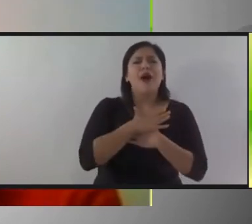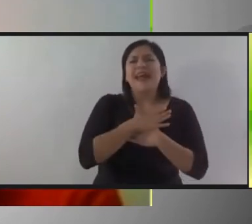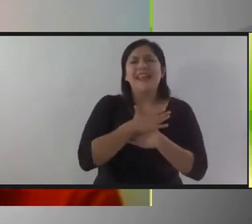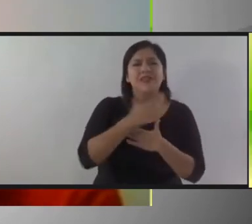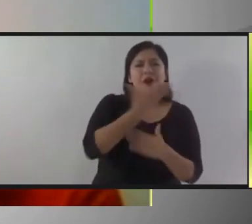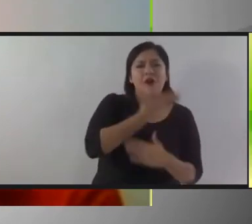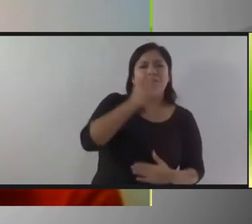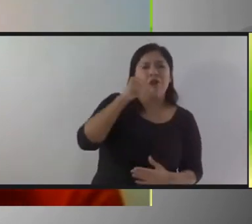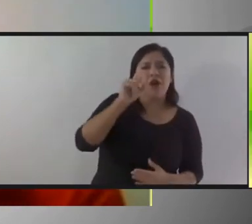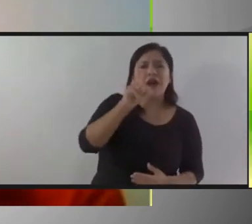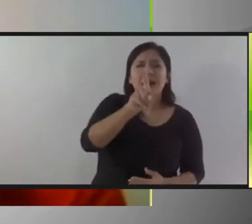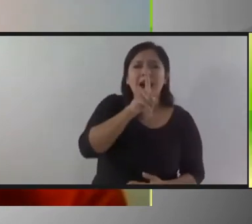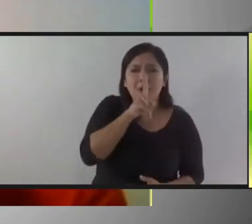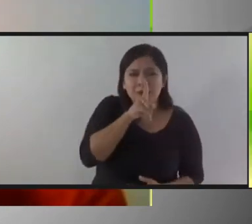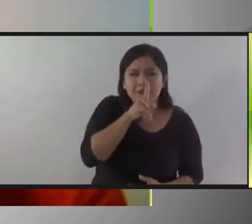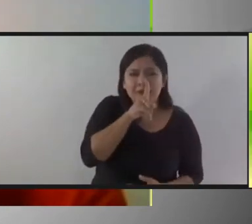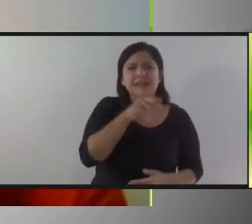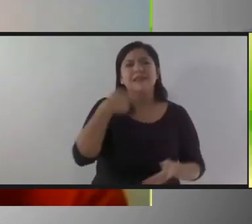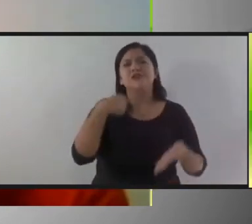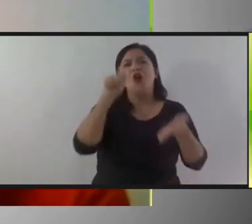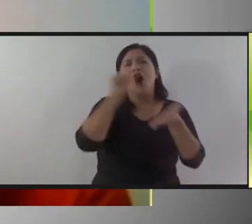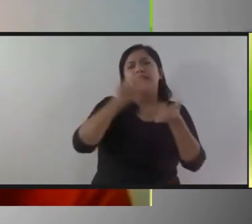encierro, de Patricia Broña.